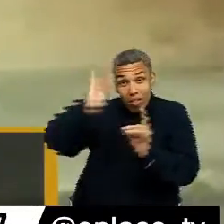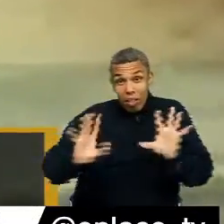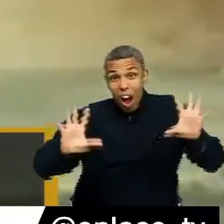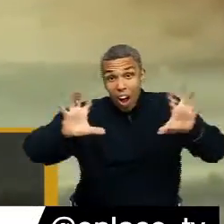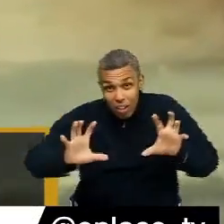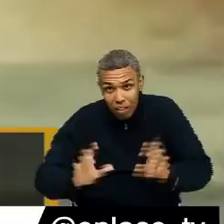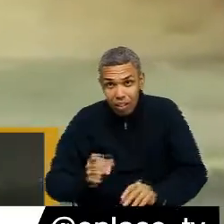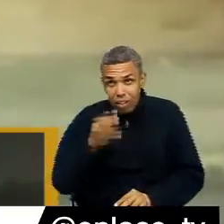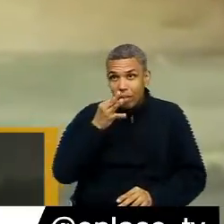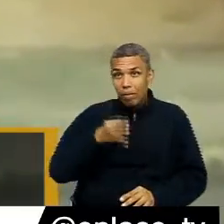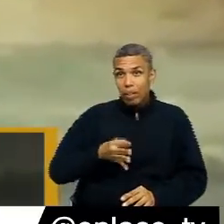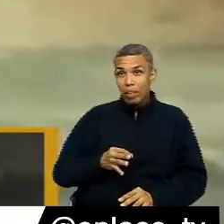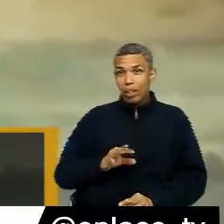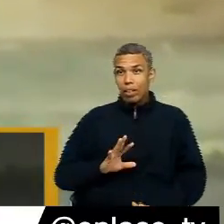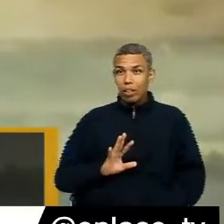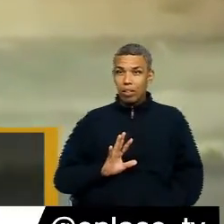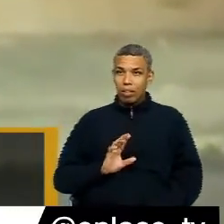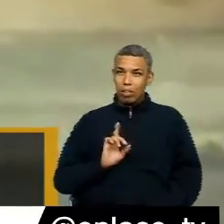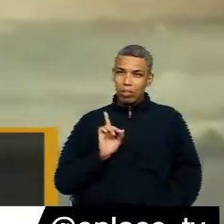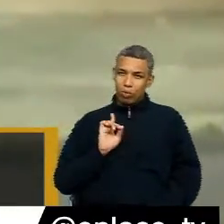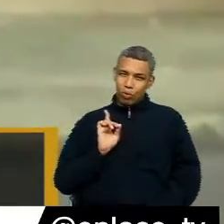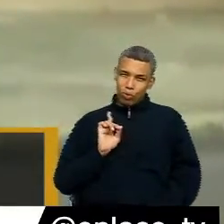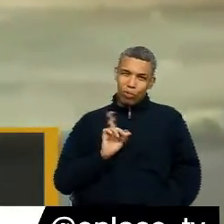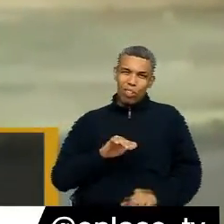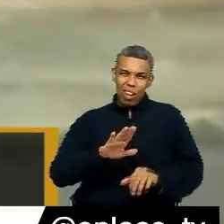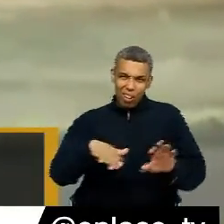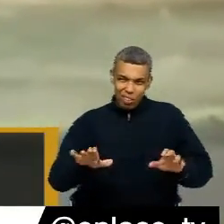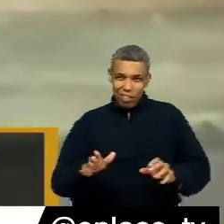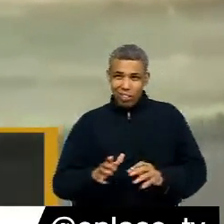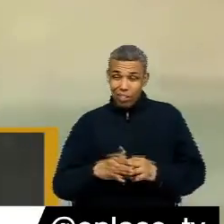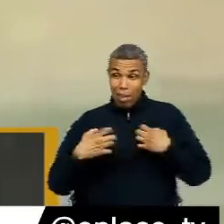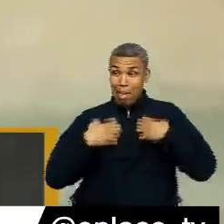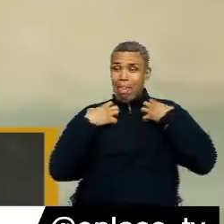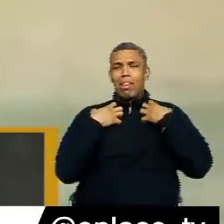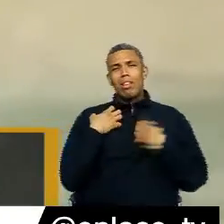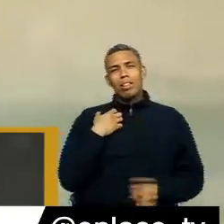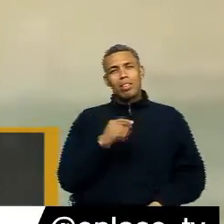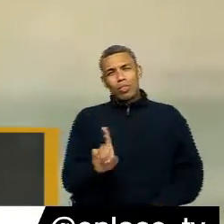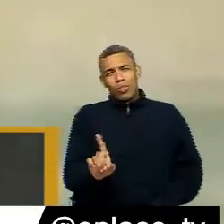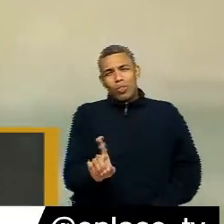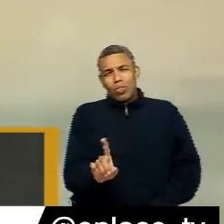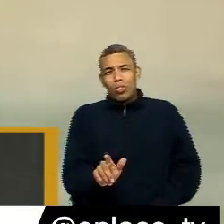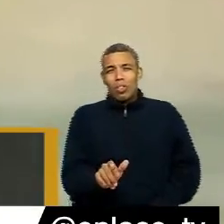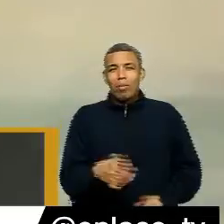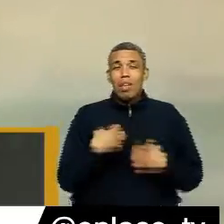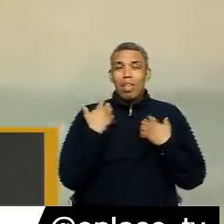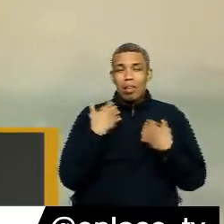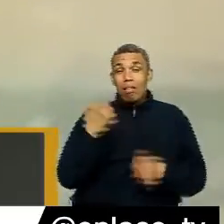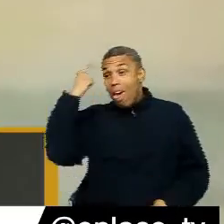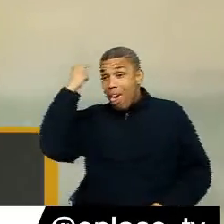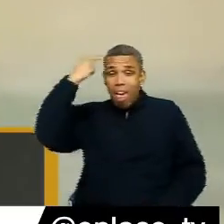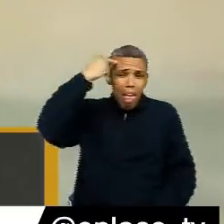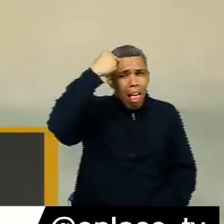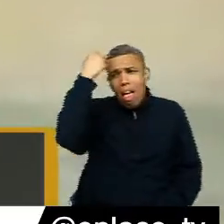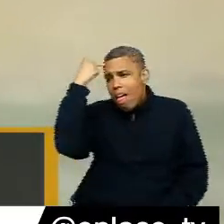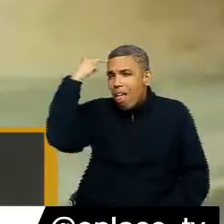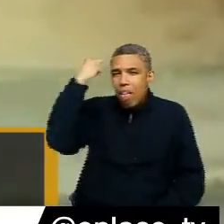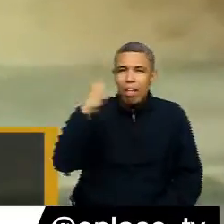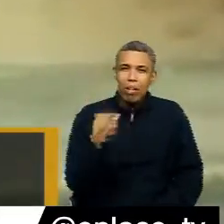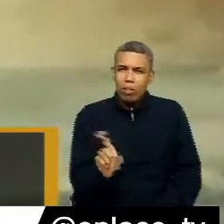una situación paranormal. A veces nos asustamos con estas cosas, pero yo los invito a que no le demos tanta trascendencia a algo que a la hora de la verdad no resulta